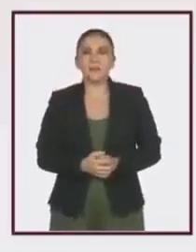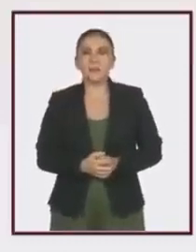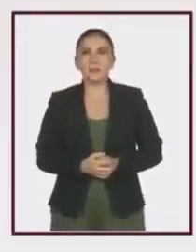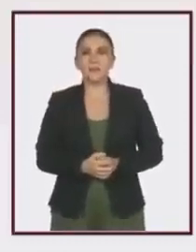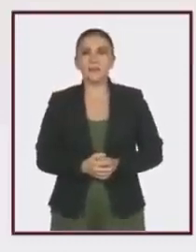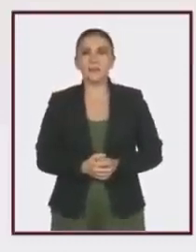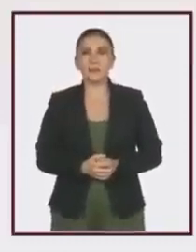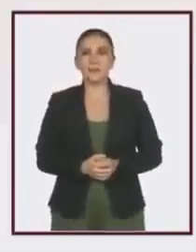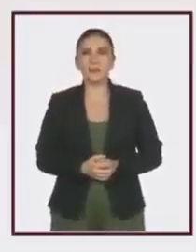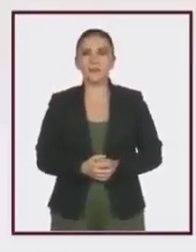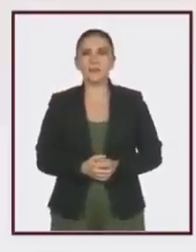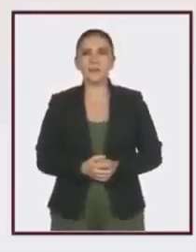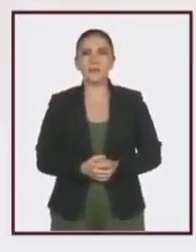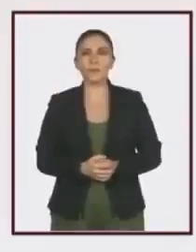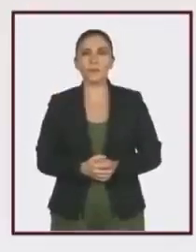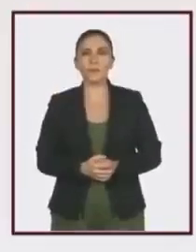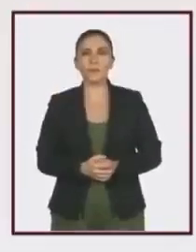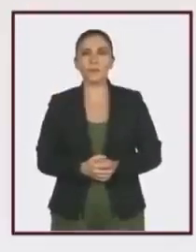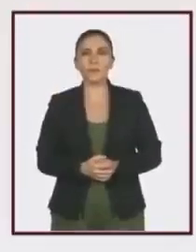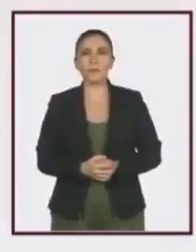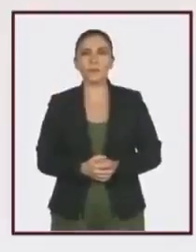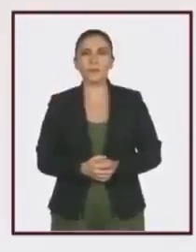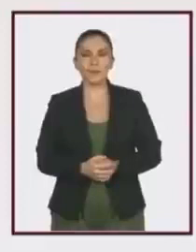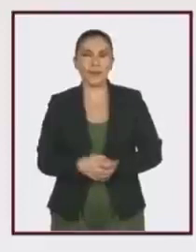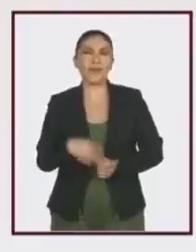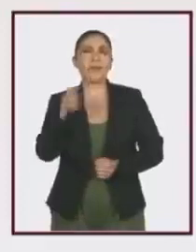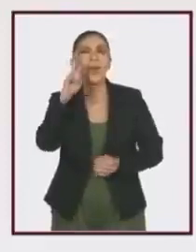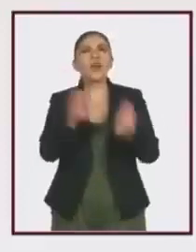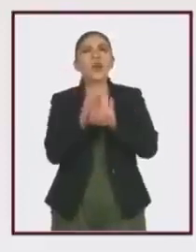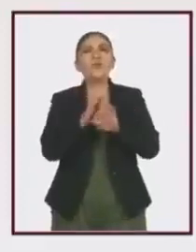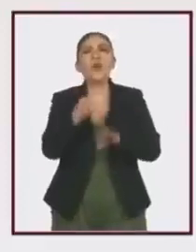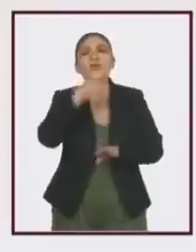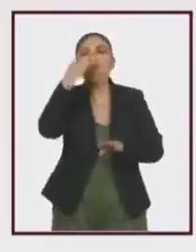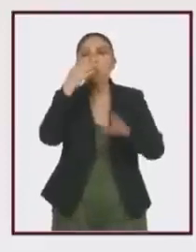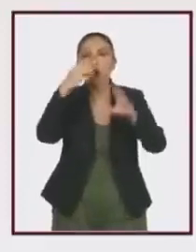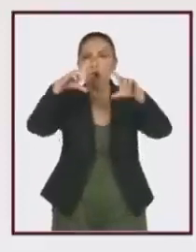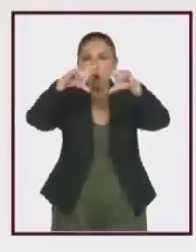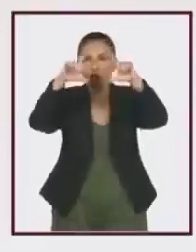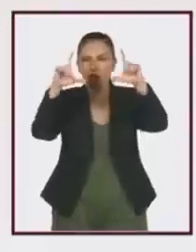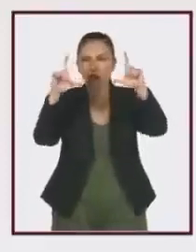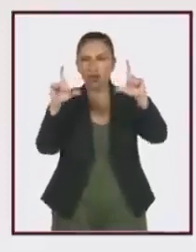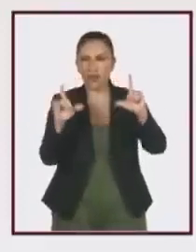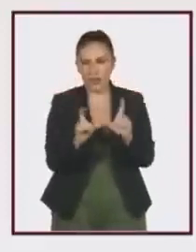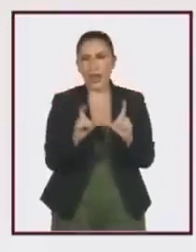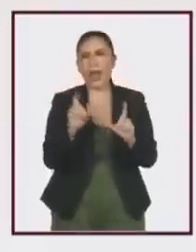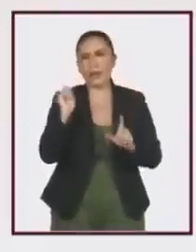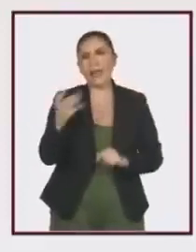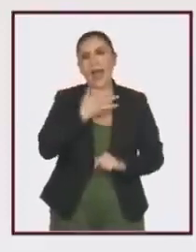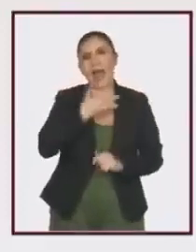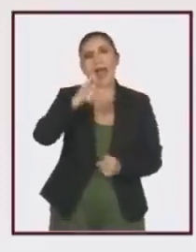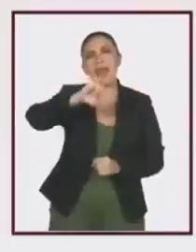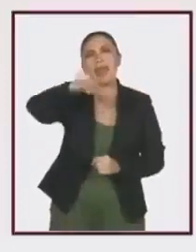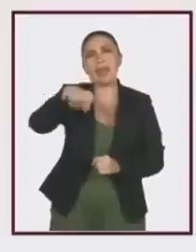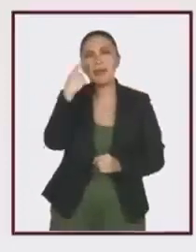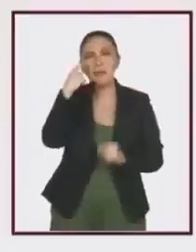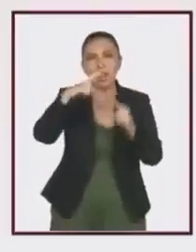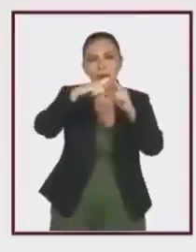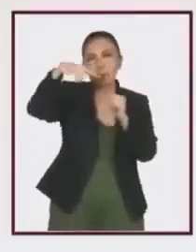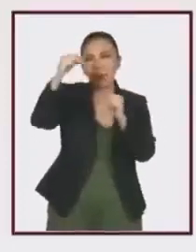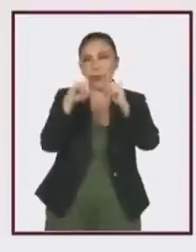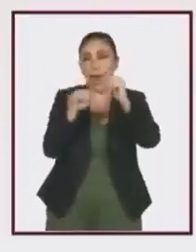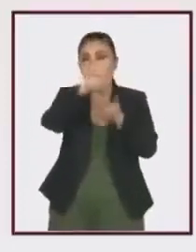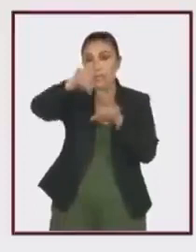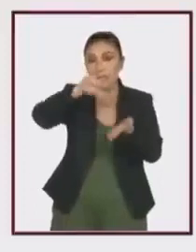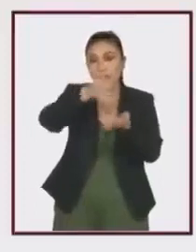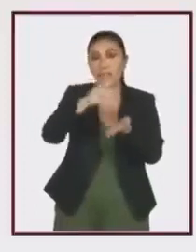la parte externa de la flor están los ejes articuladores. En los pétalos centrales están